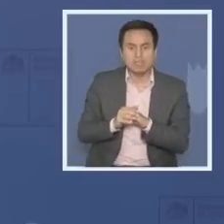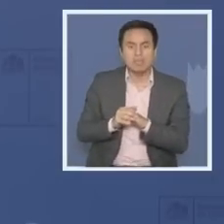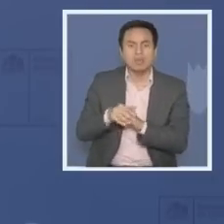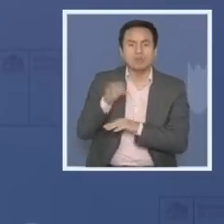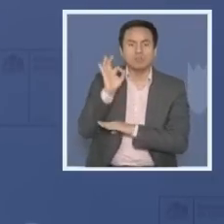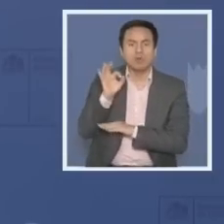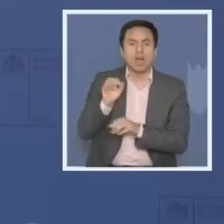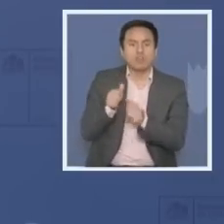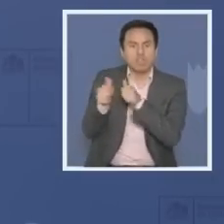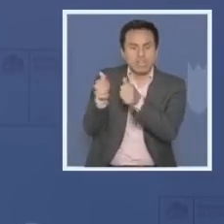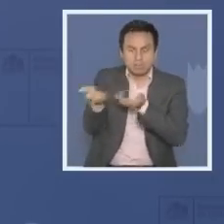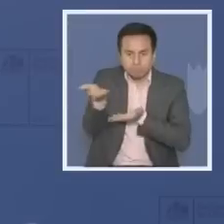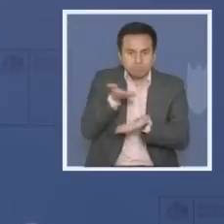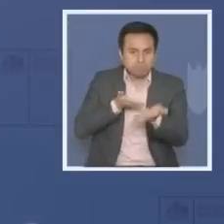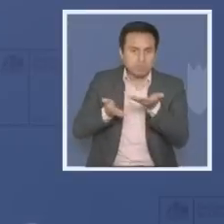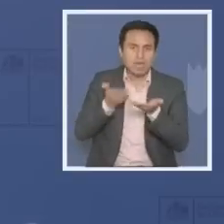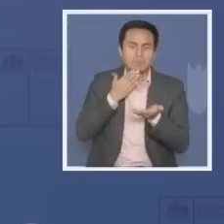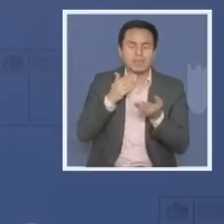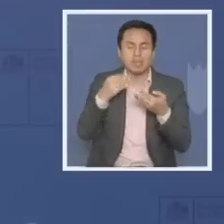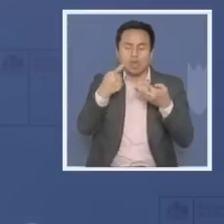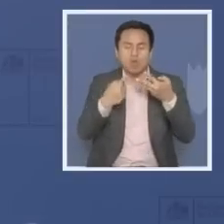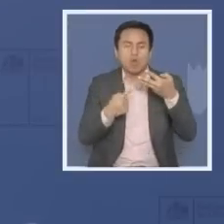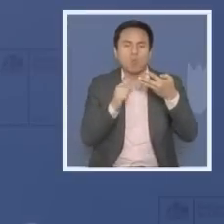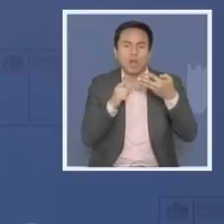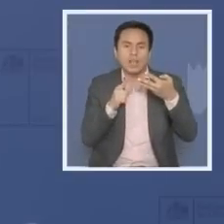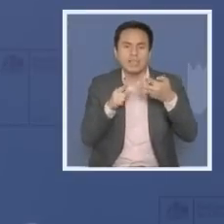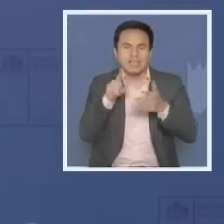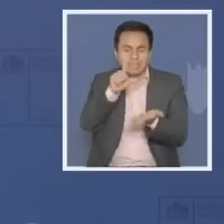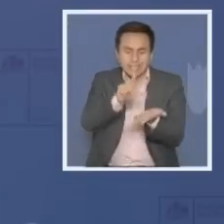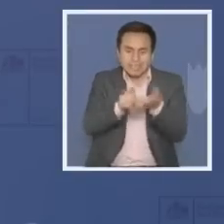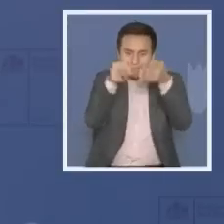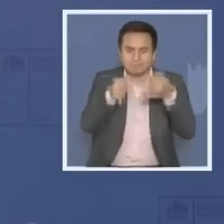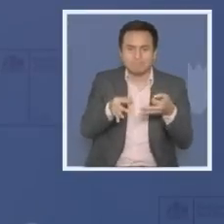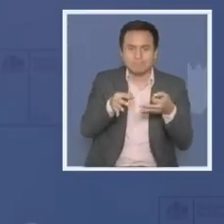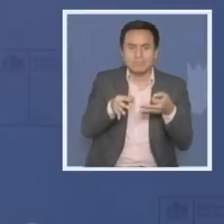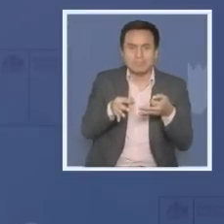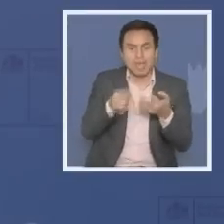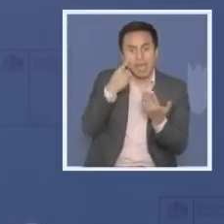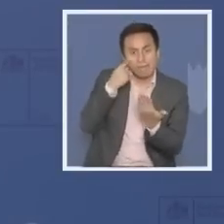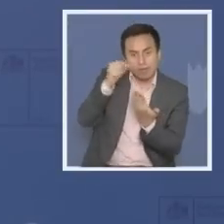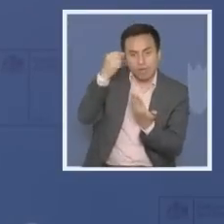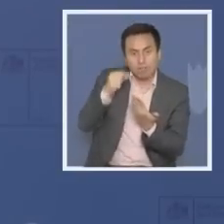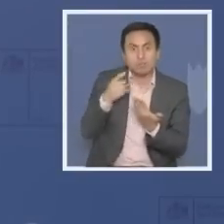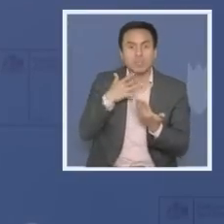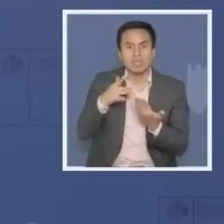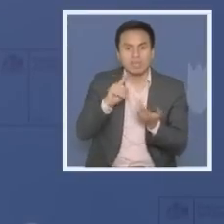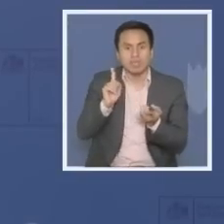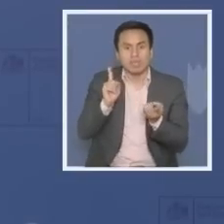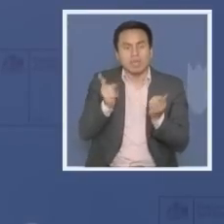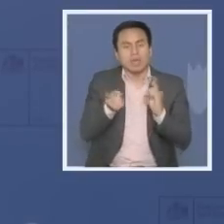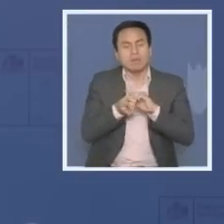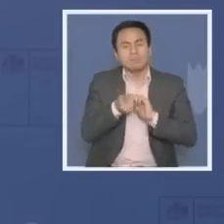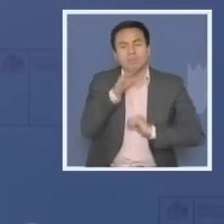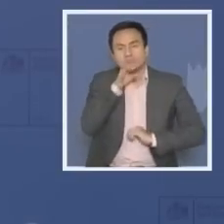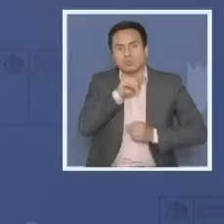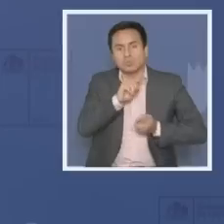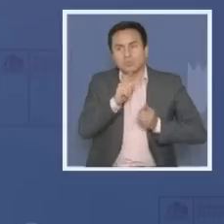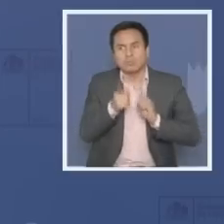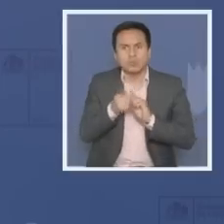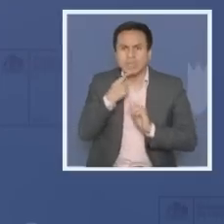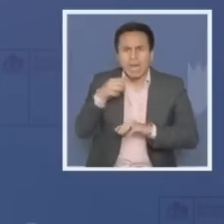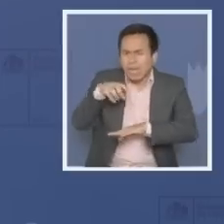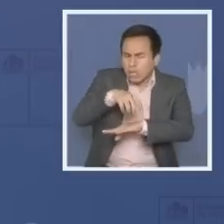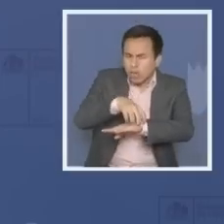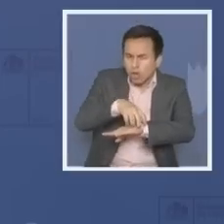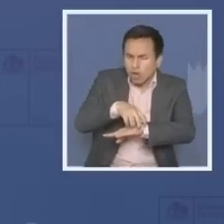con las autoridades y estamos evaluando el detalle de cuál va a ser su presencia exacta en terreno porque esto está pasando minuto a minuto, digamos. ¿Va a estar en la